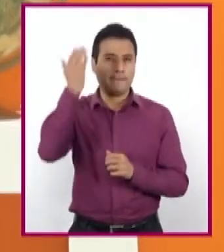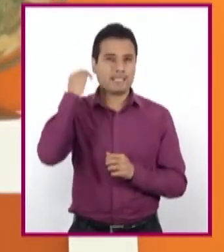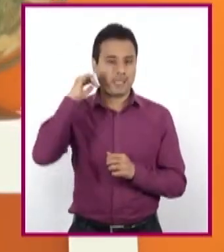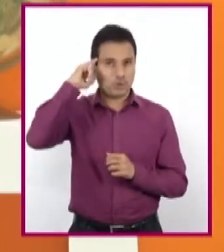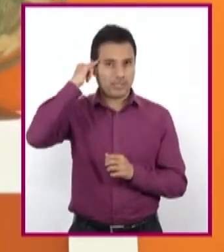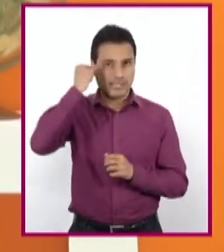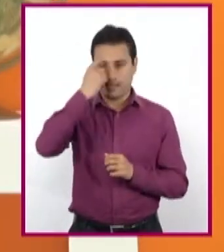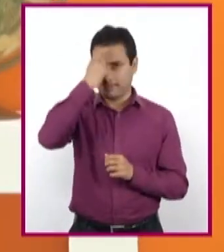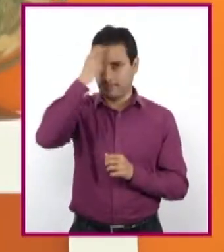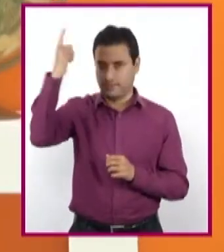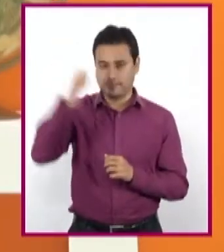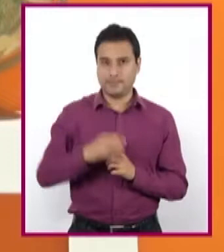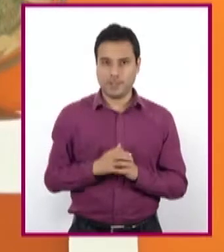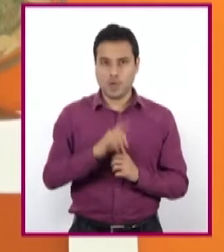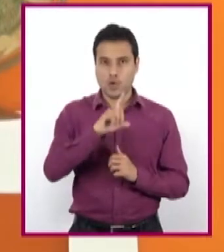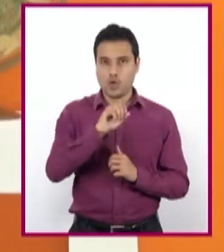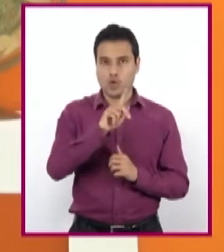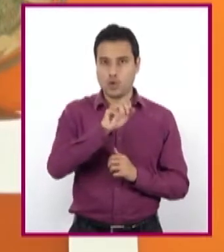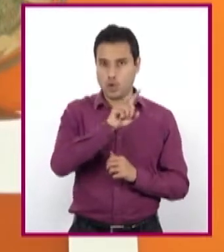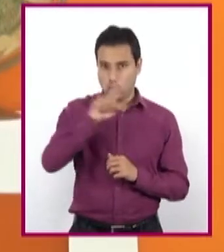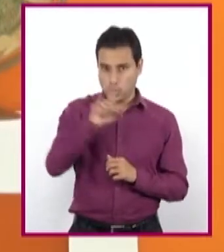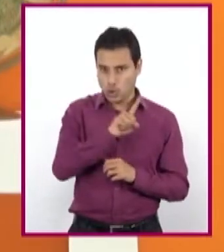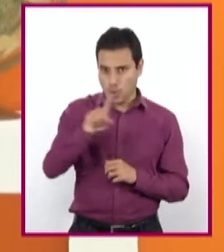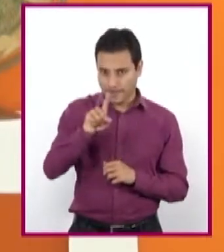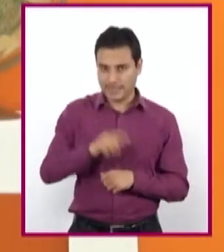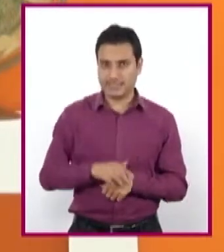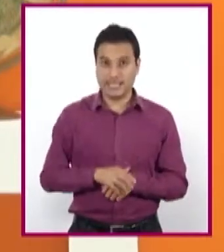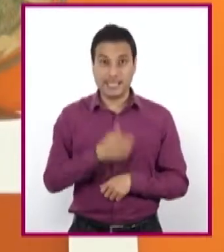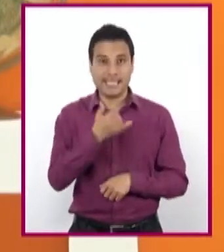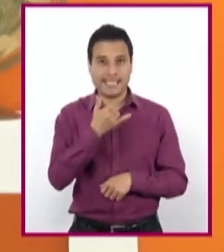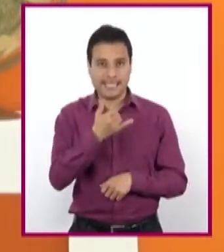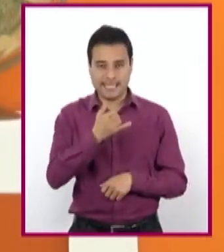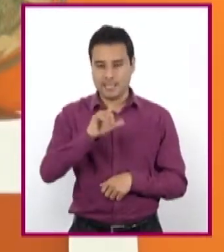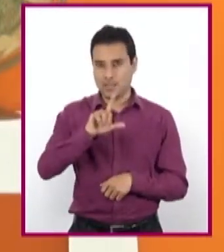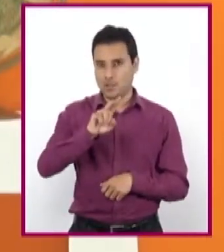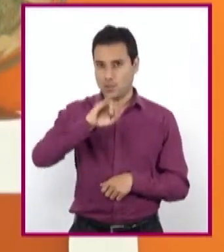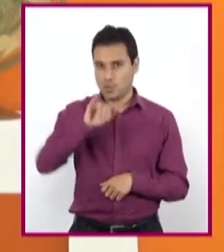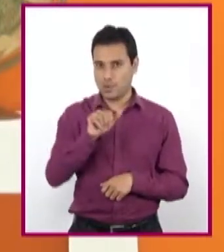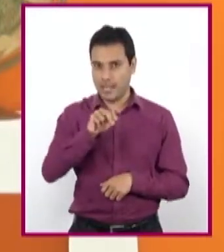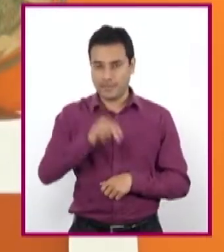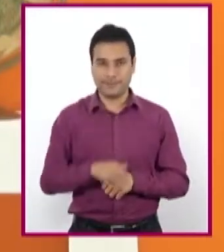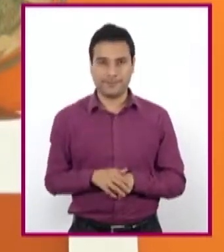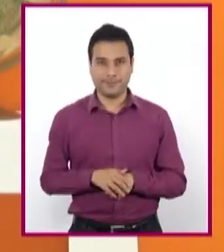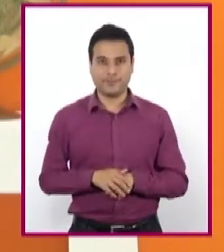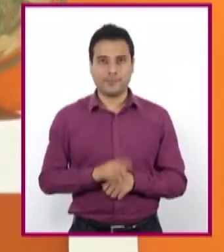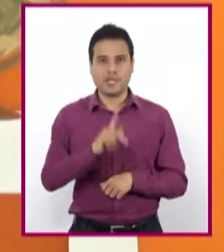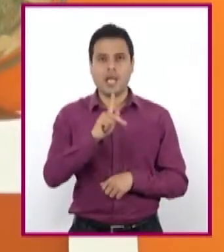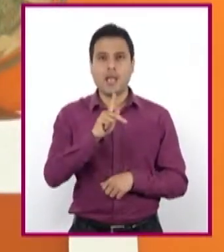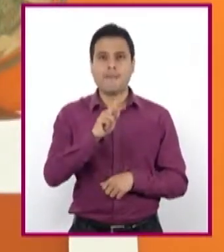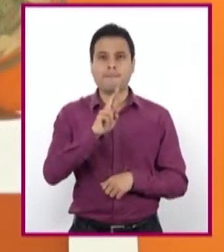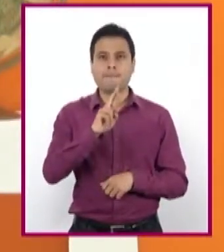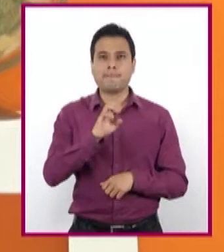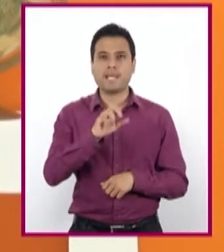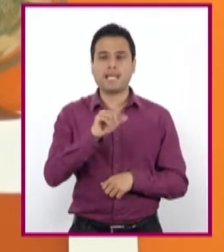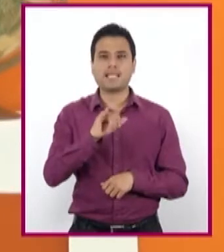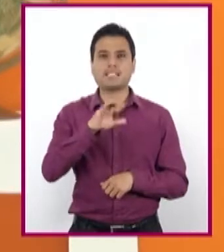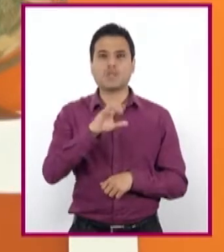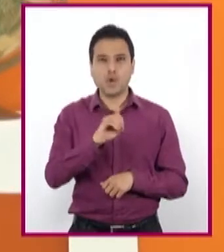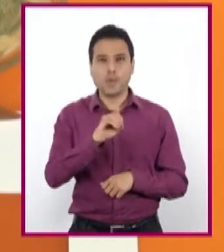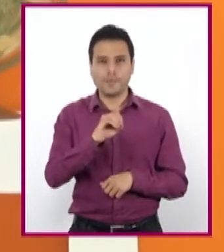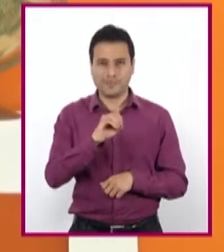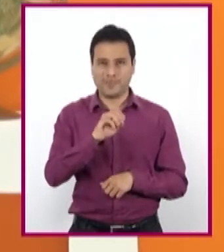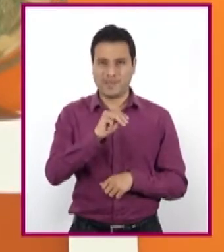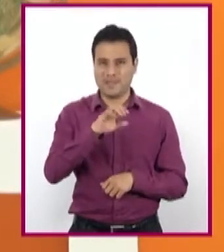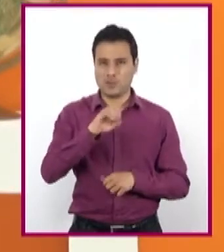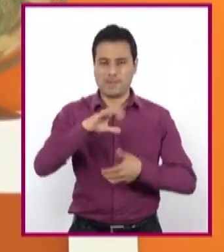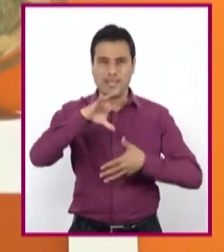los autores Alfredo López Austin y Leonardo López Luján. El preclásico mesoamericano. La aparición